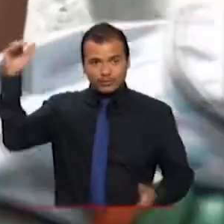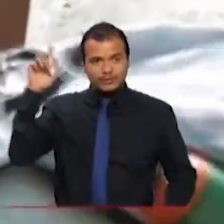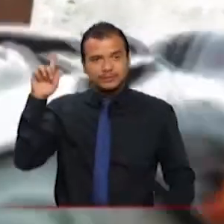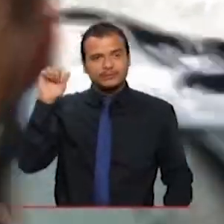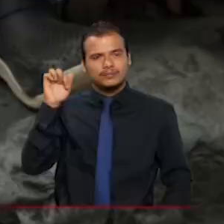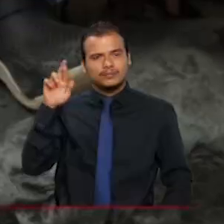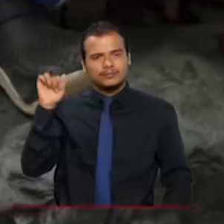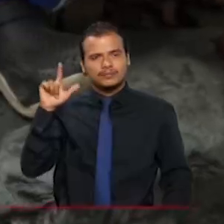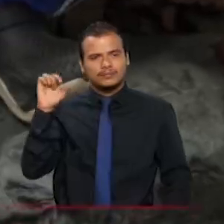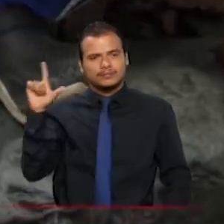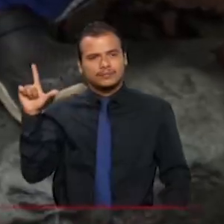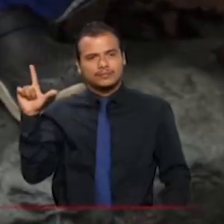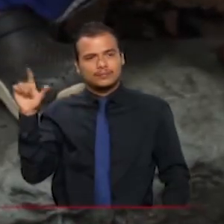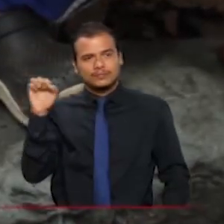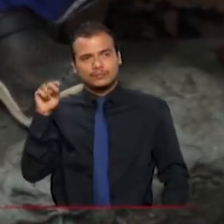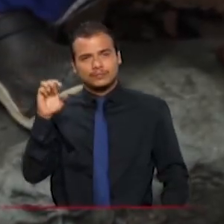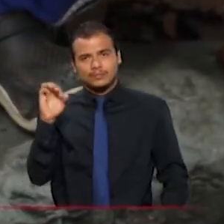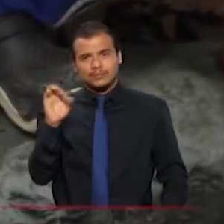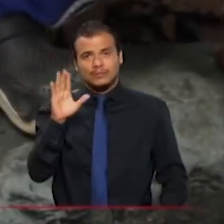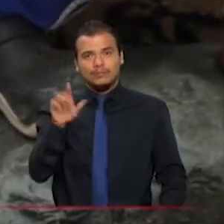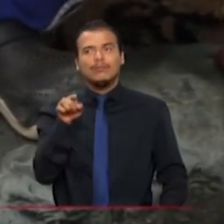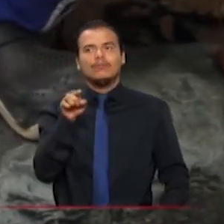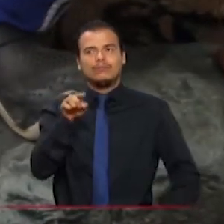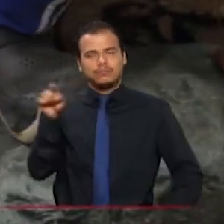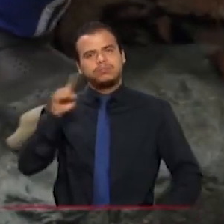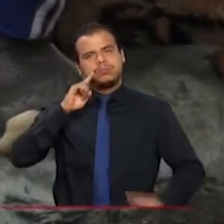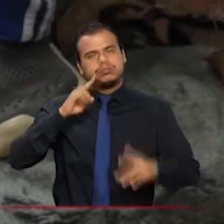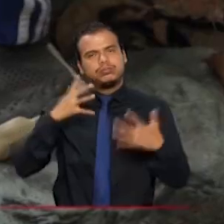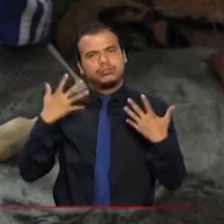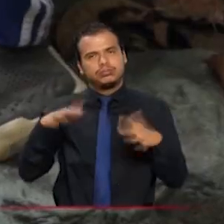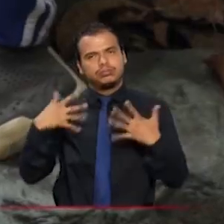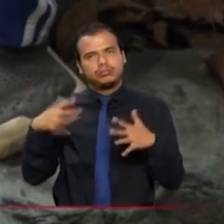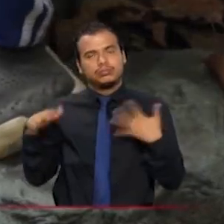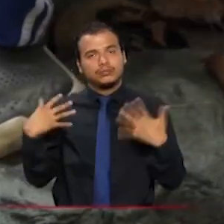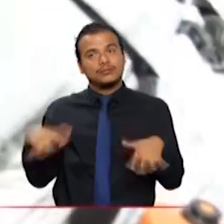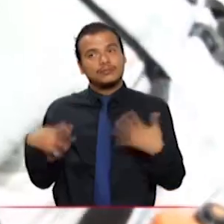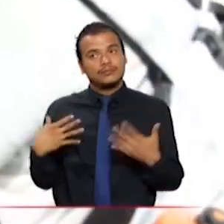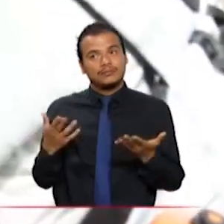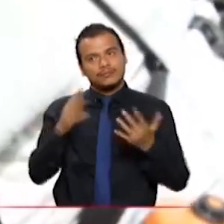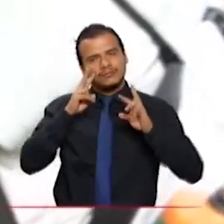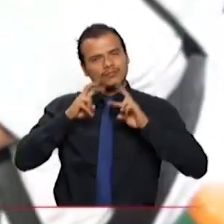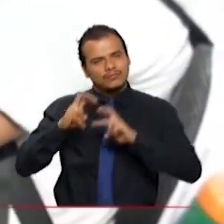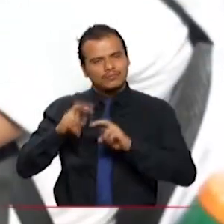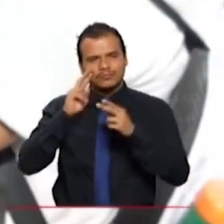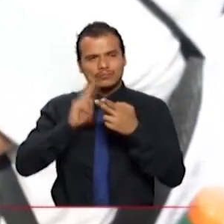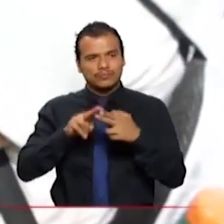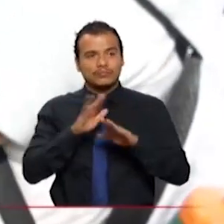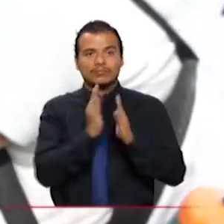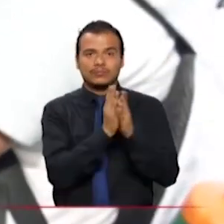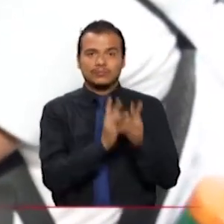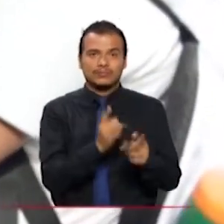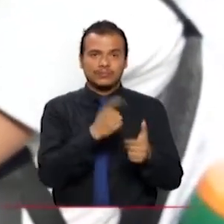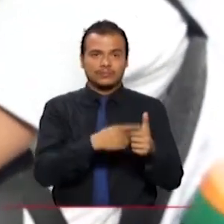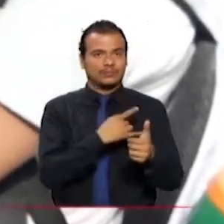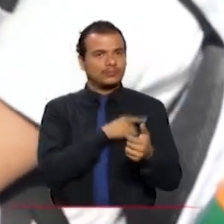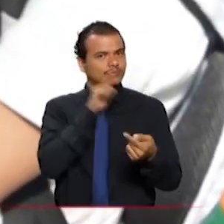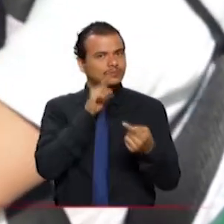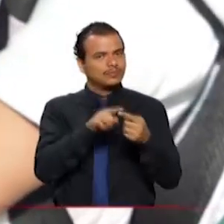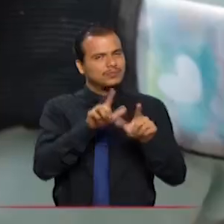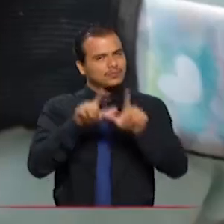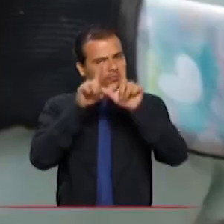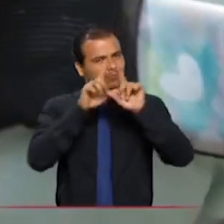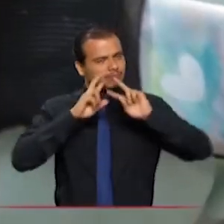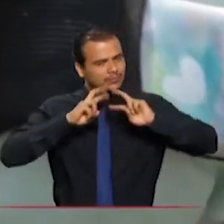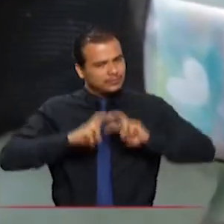Estudiantes universitarios con especialización en insectos acuáticos apoyaron la jornada. Su conocimiento fue importante para conocer más